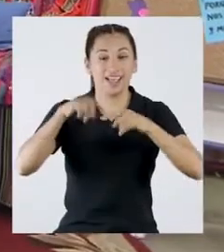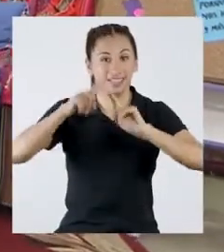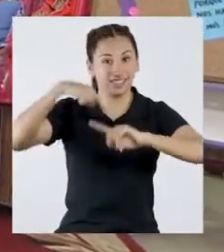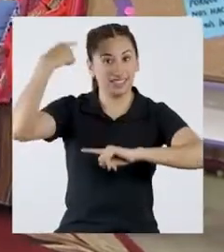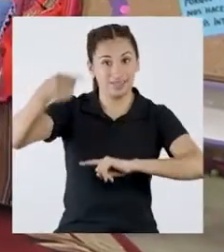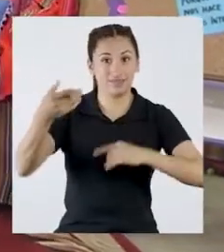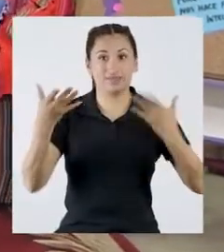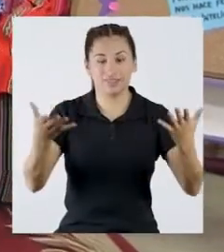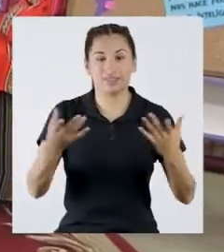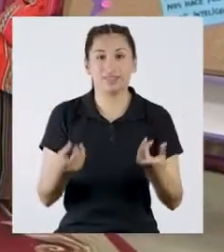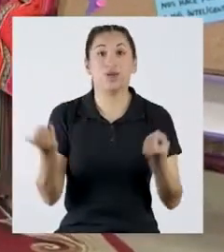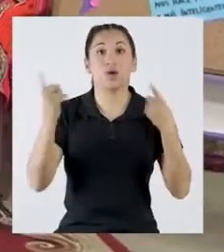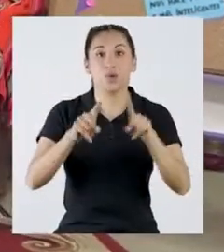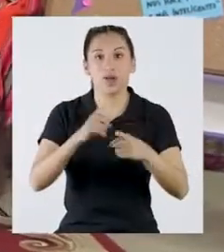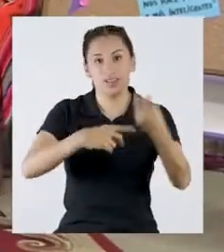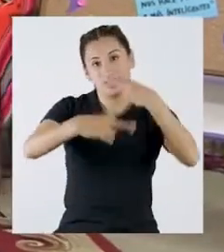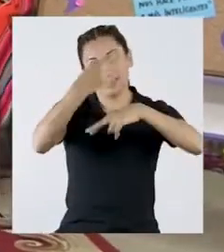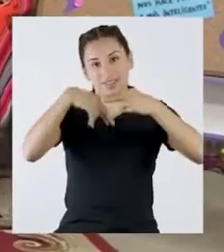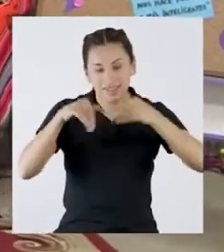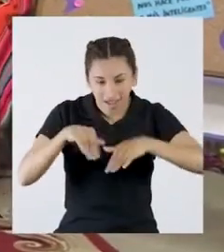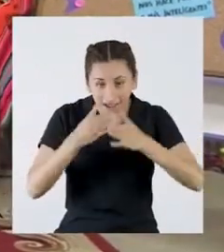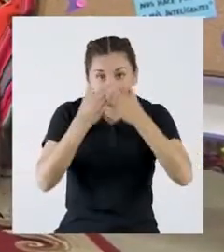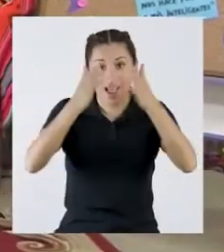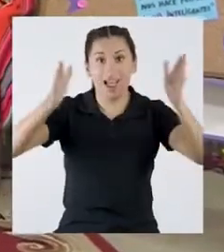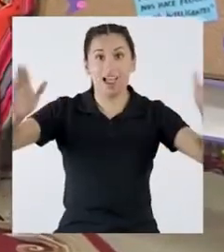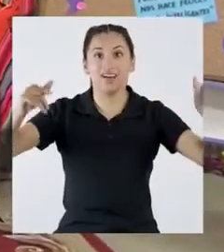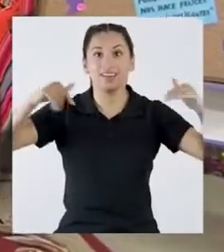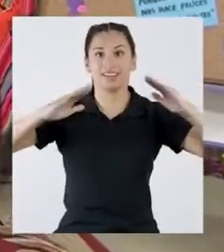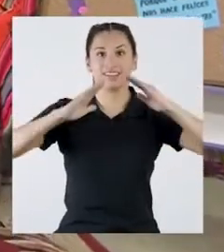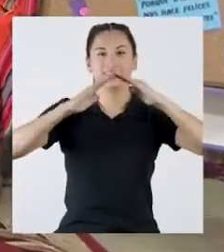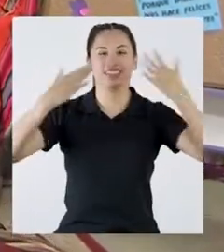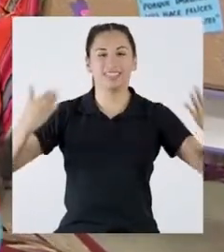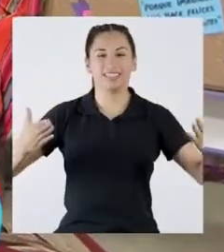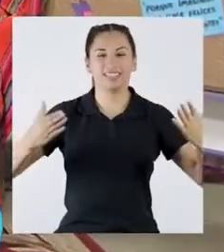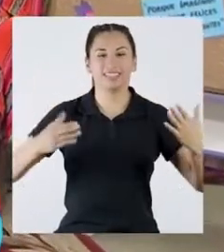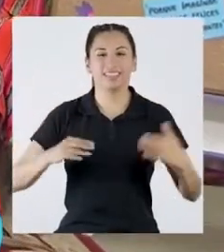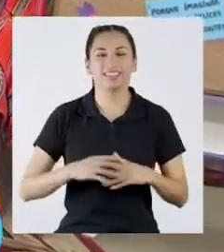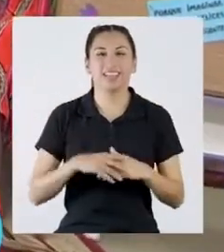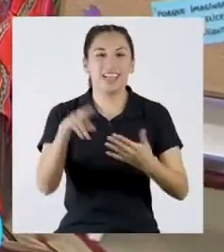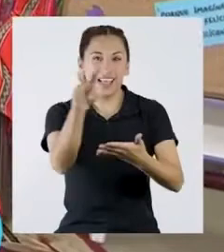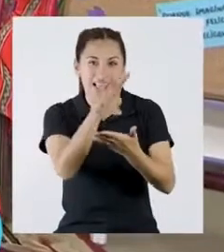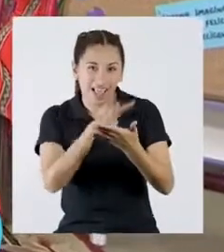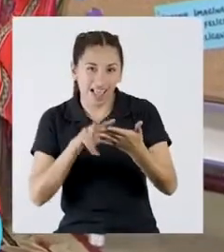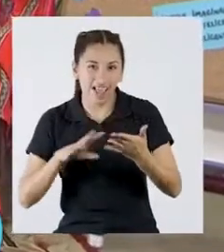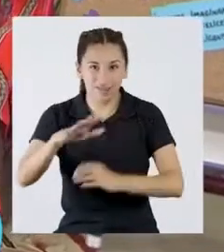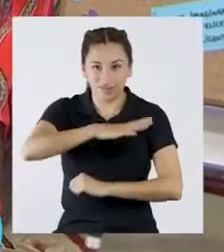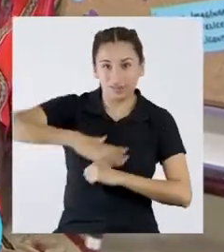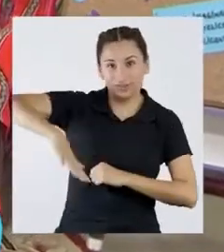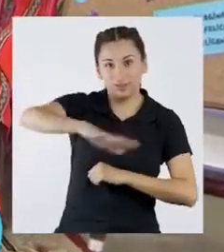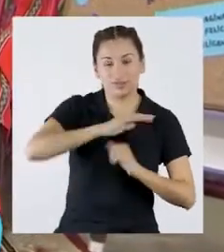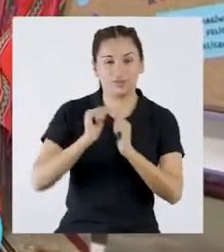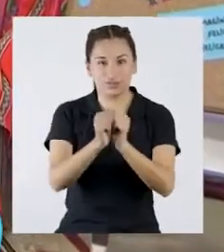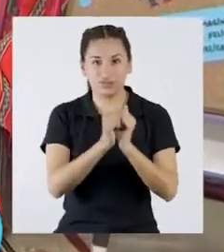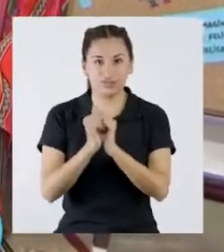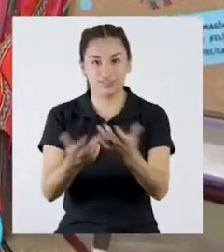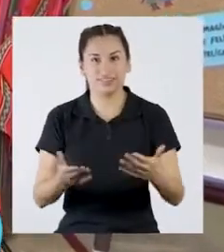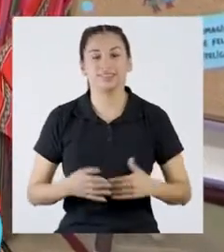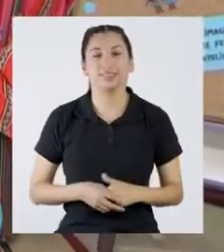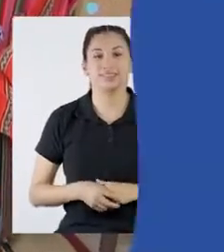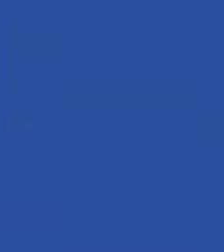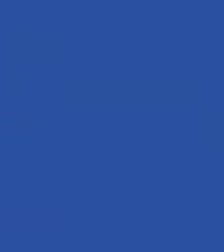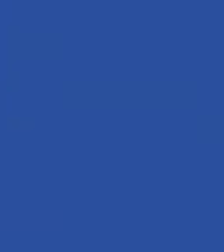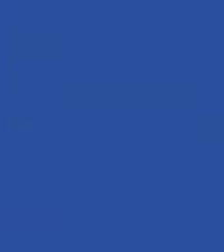¡Hasta la próxima! Cuando volvamos a abrir las puertas del retablo de... ¡Leemos